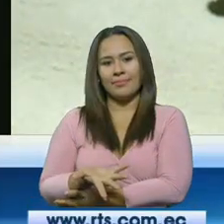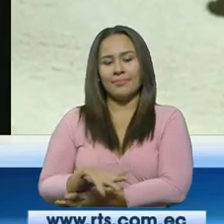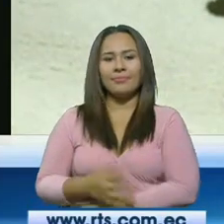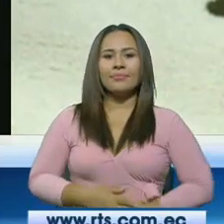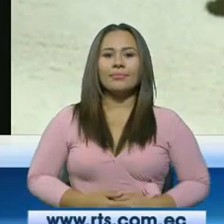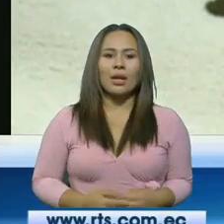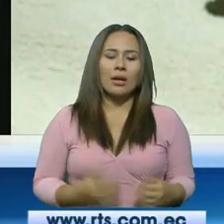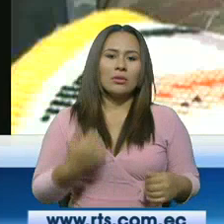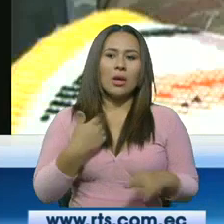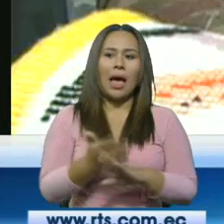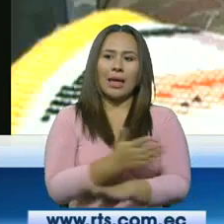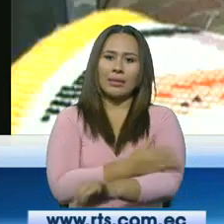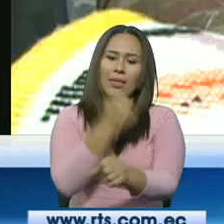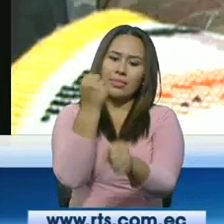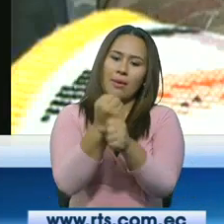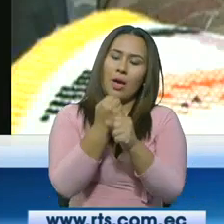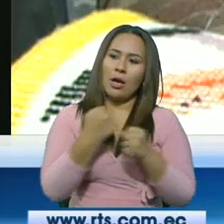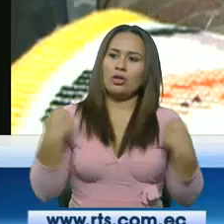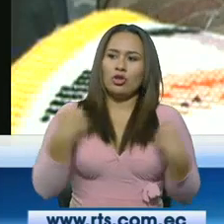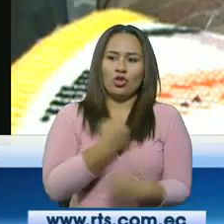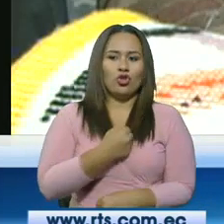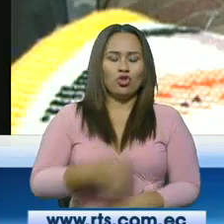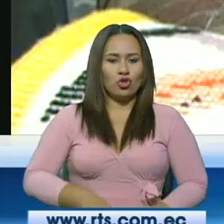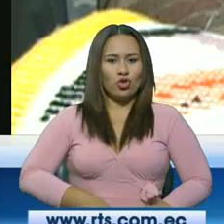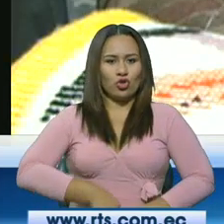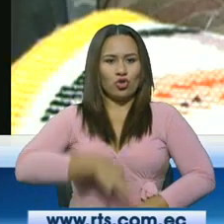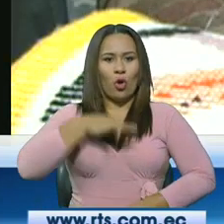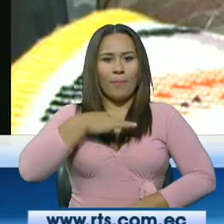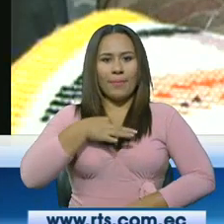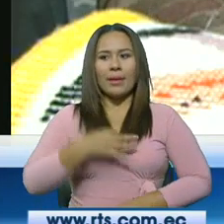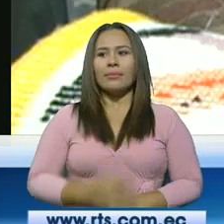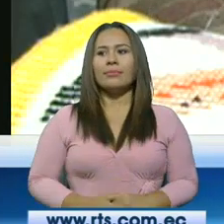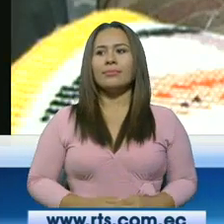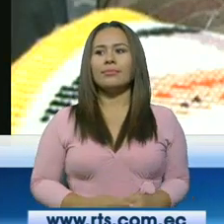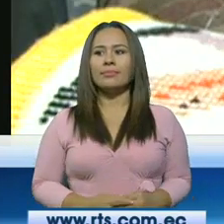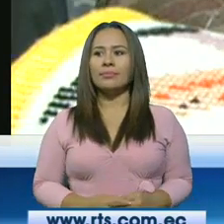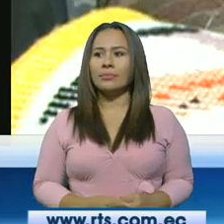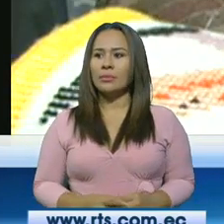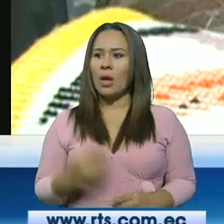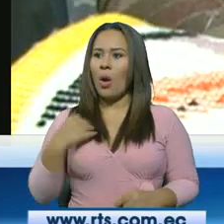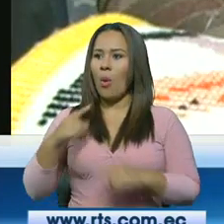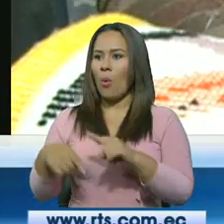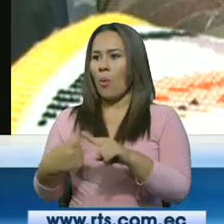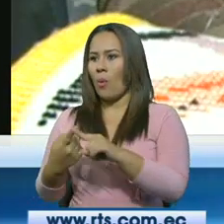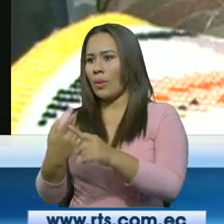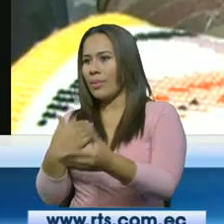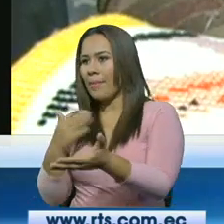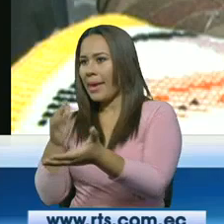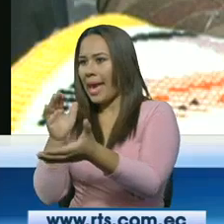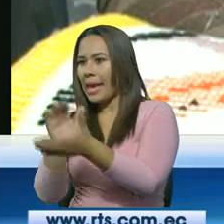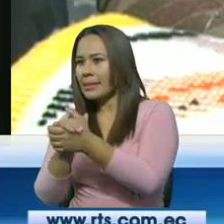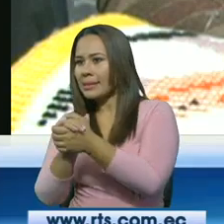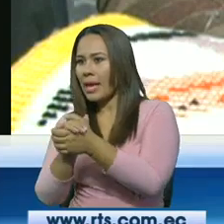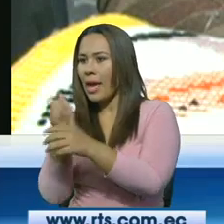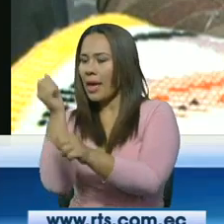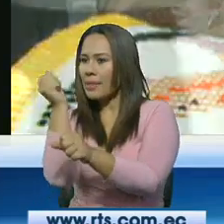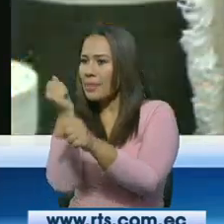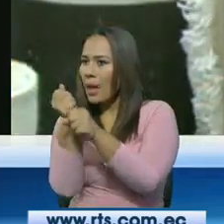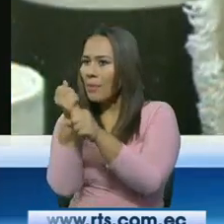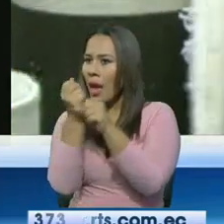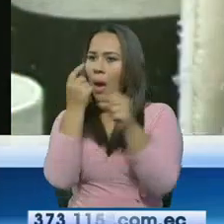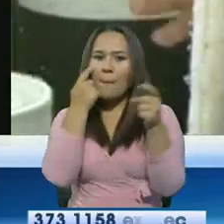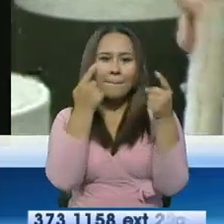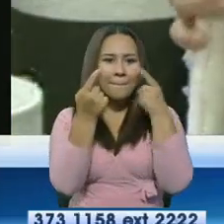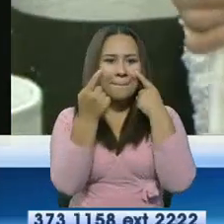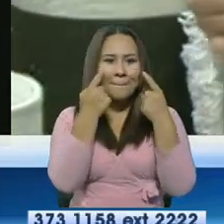las chompas, luego la parada. Pero ya en casado me dediqué por este oficio que es la alfombra.